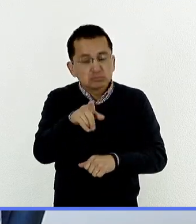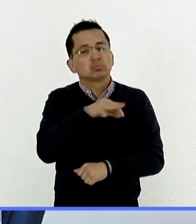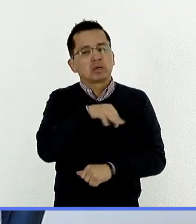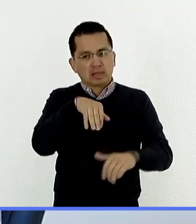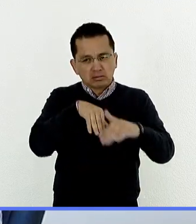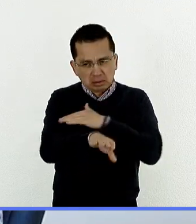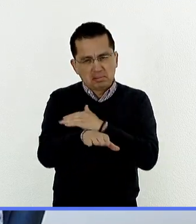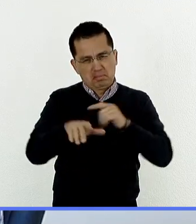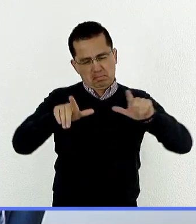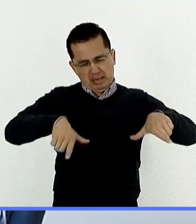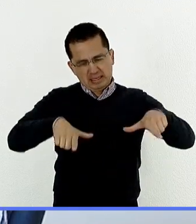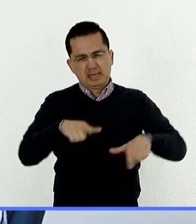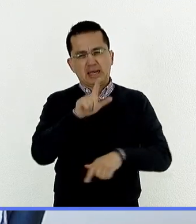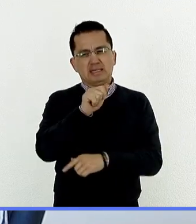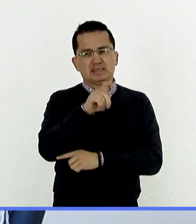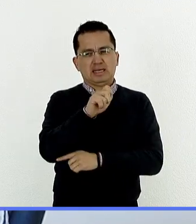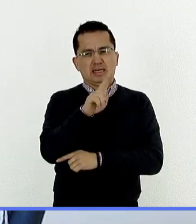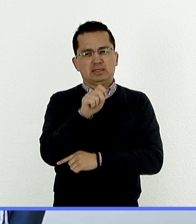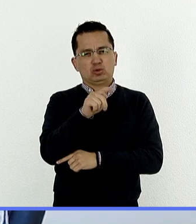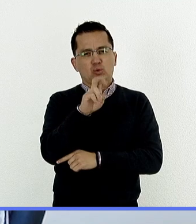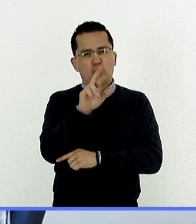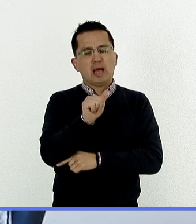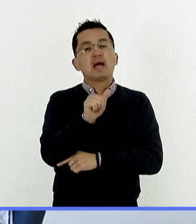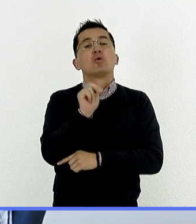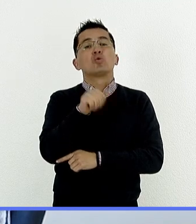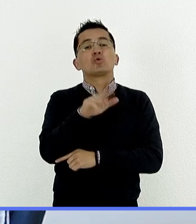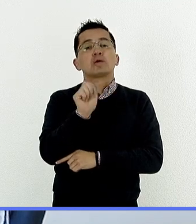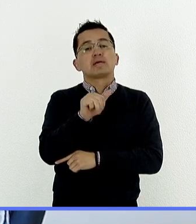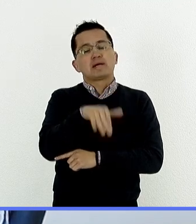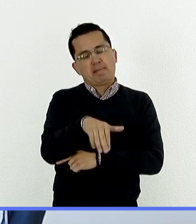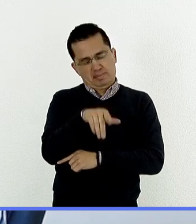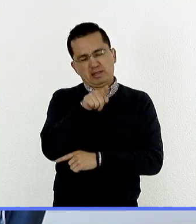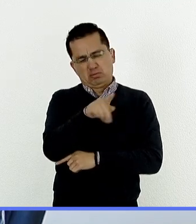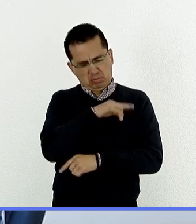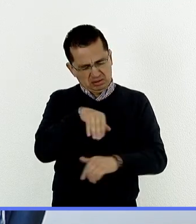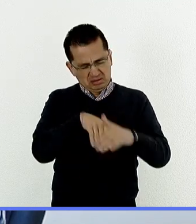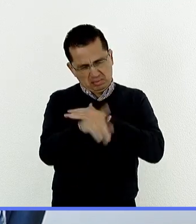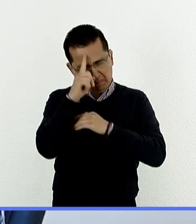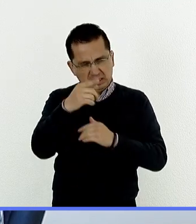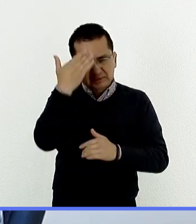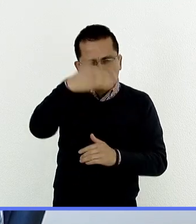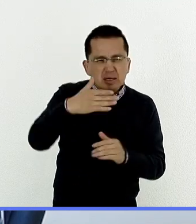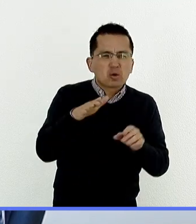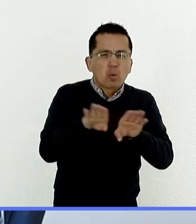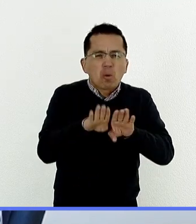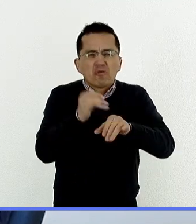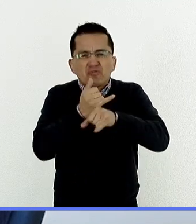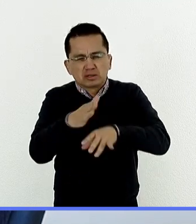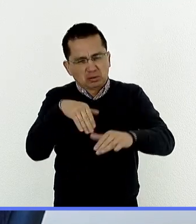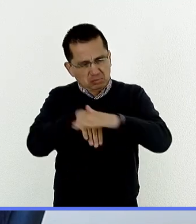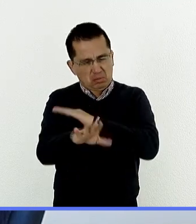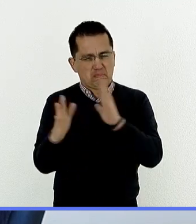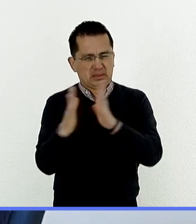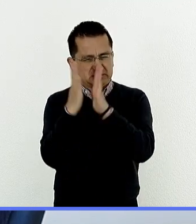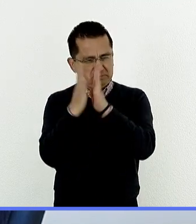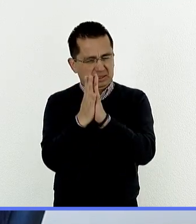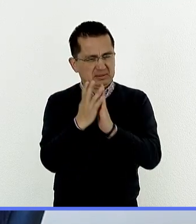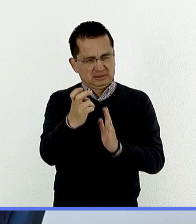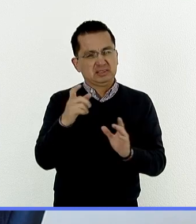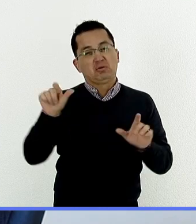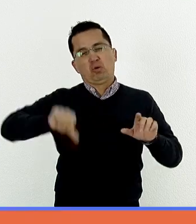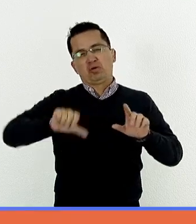a consultar literatura UNAM o la propia cátedra Carlos Fuentes de literatura hispanoamericana estas fueron las letras del día